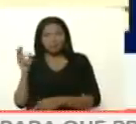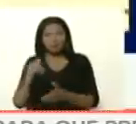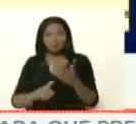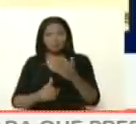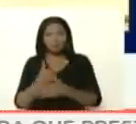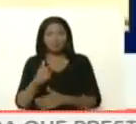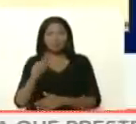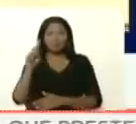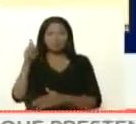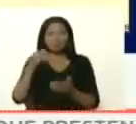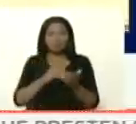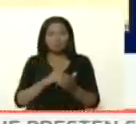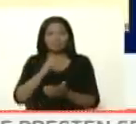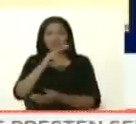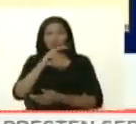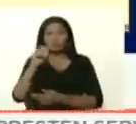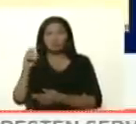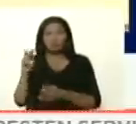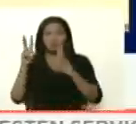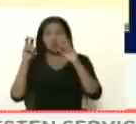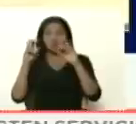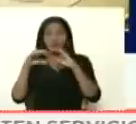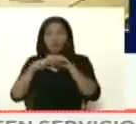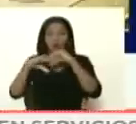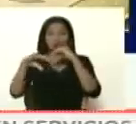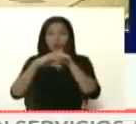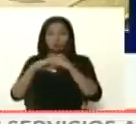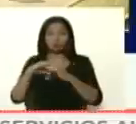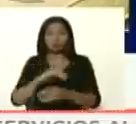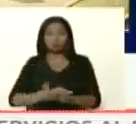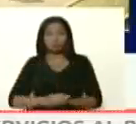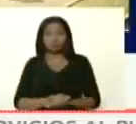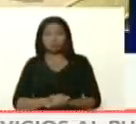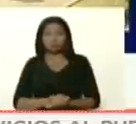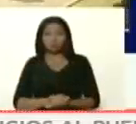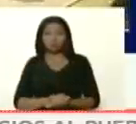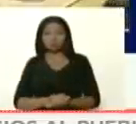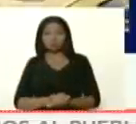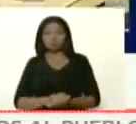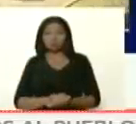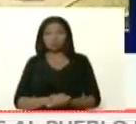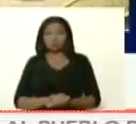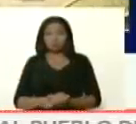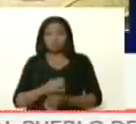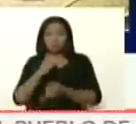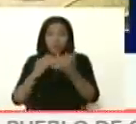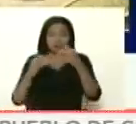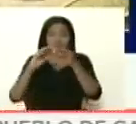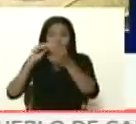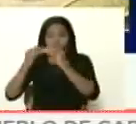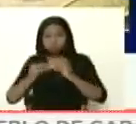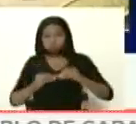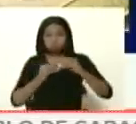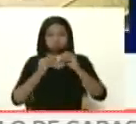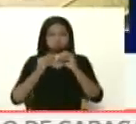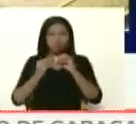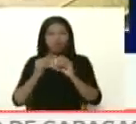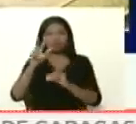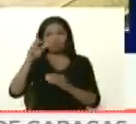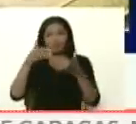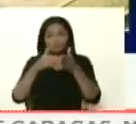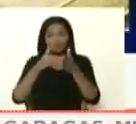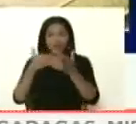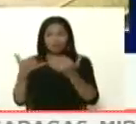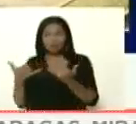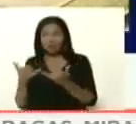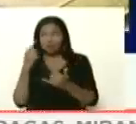de 1.200 nuevas unidades autobuseras y terminar de recuperar casi 3.000 que están,